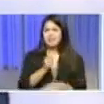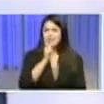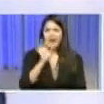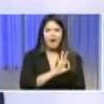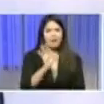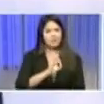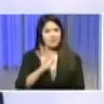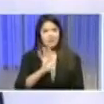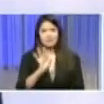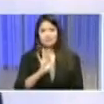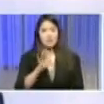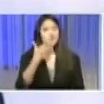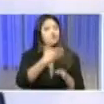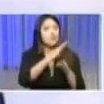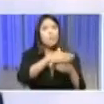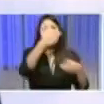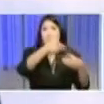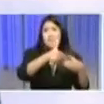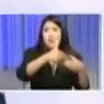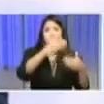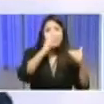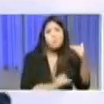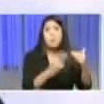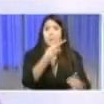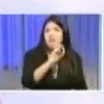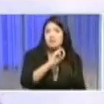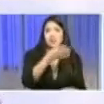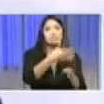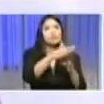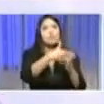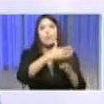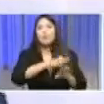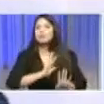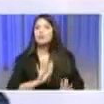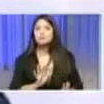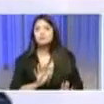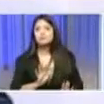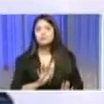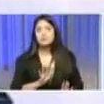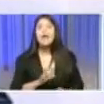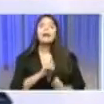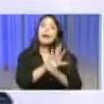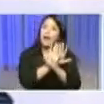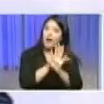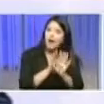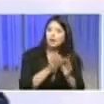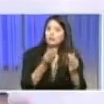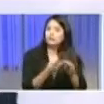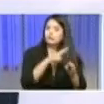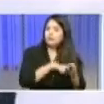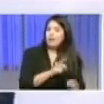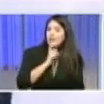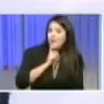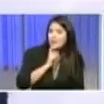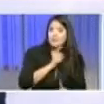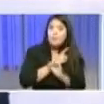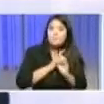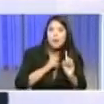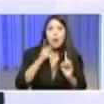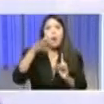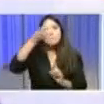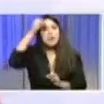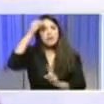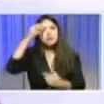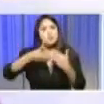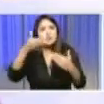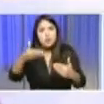mira, ni que el petróleo se nos vino a 20, no. Quizás sea más difícil, pero estamos aprendiendo a hacer